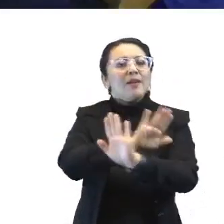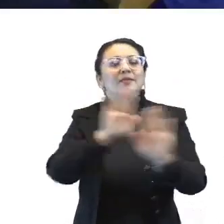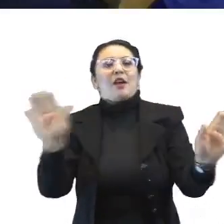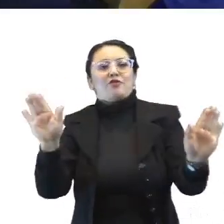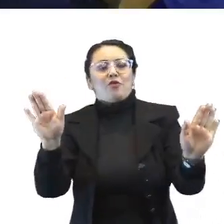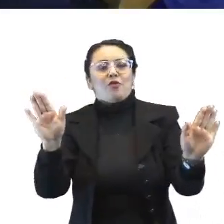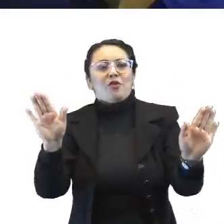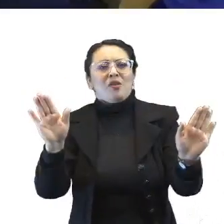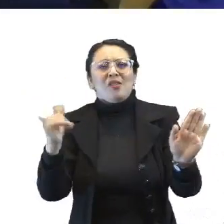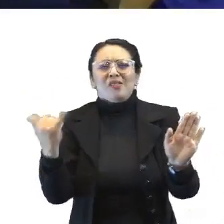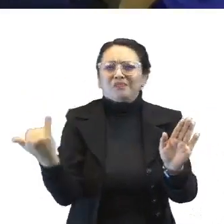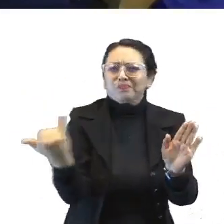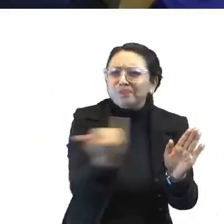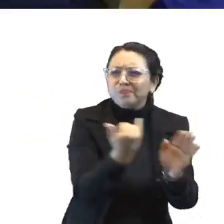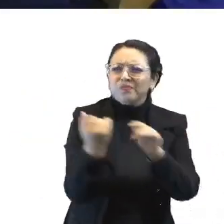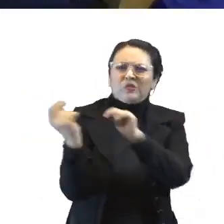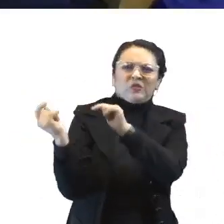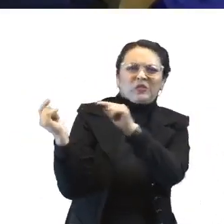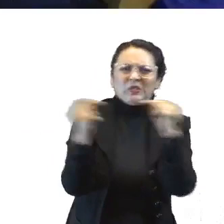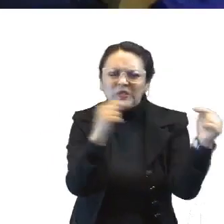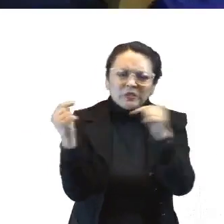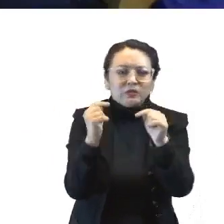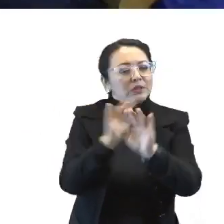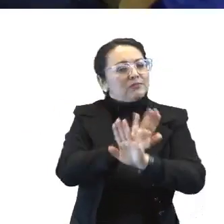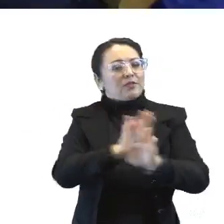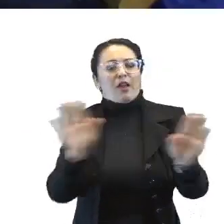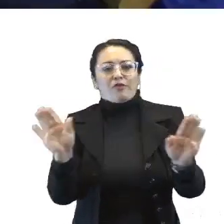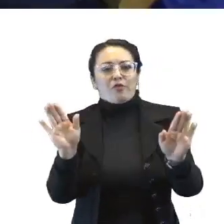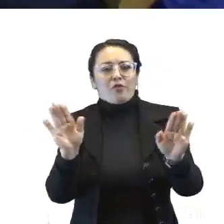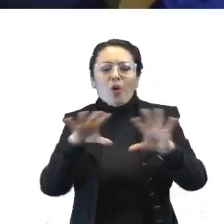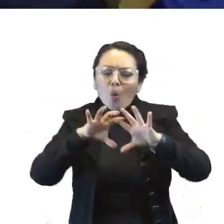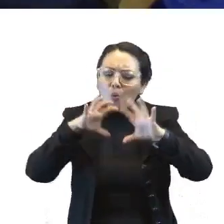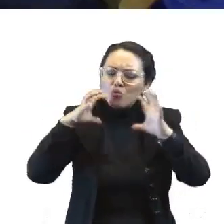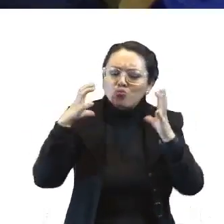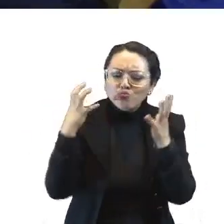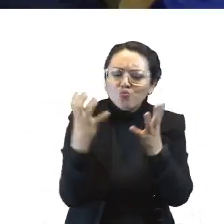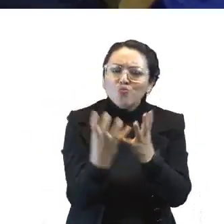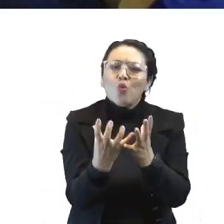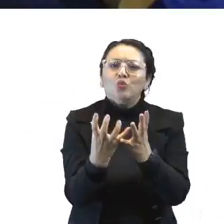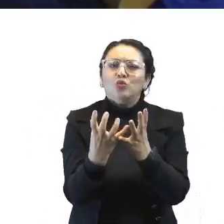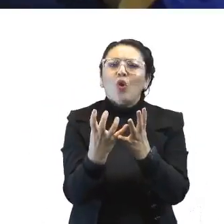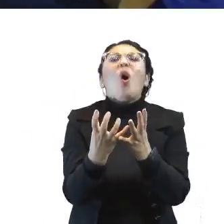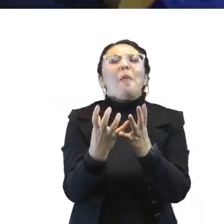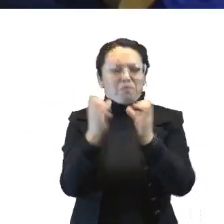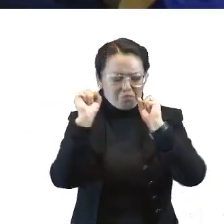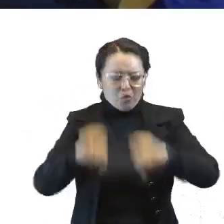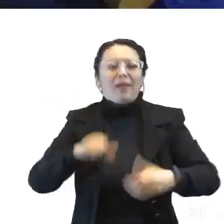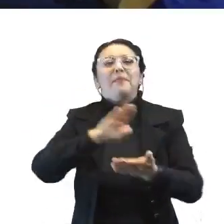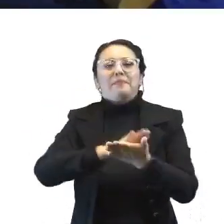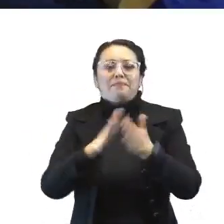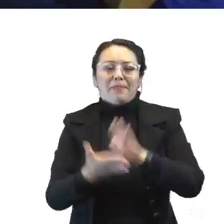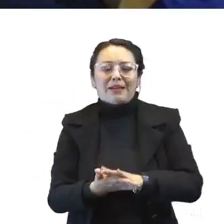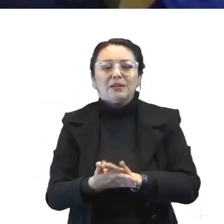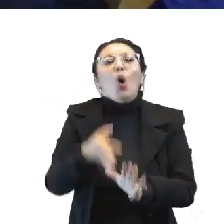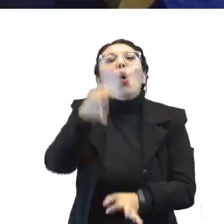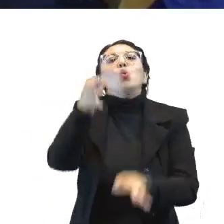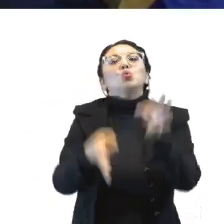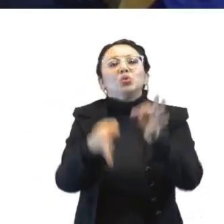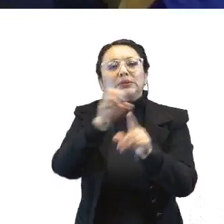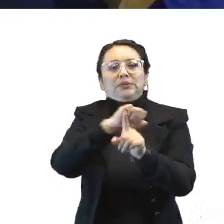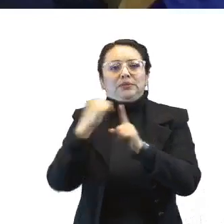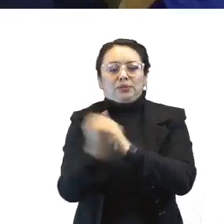de conflicto armado y un mundo que debe apostarle a la paz y a la justicia